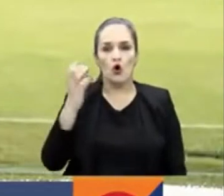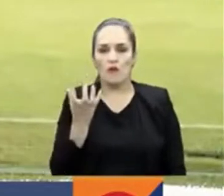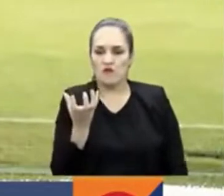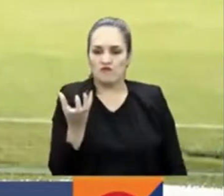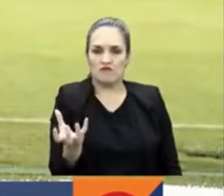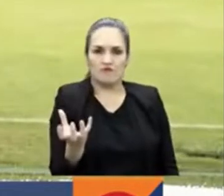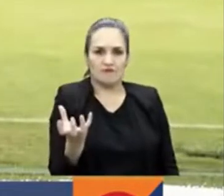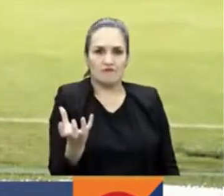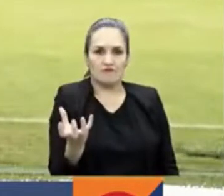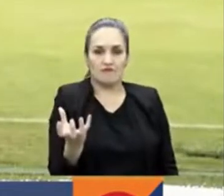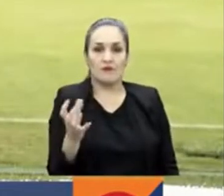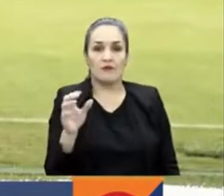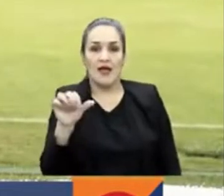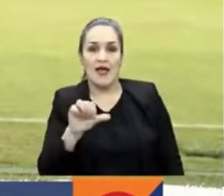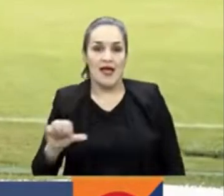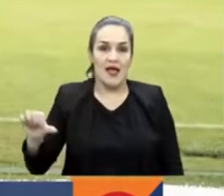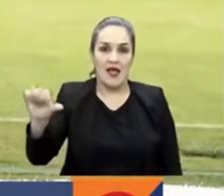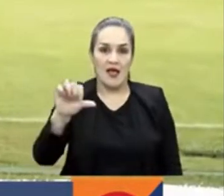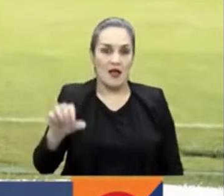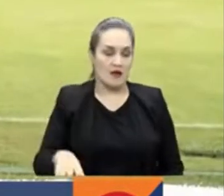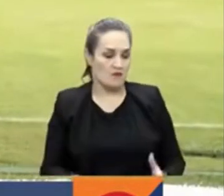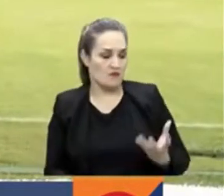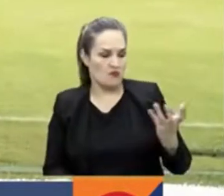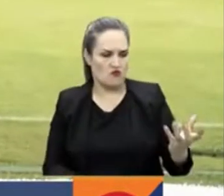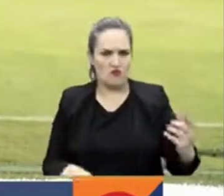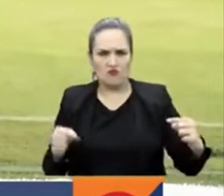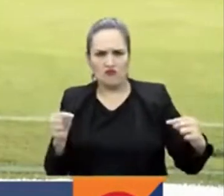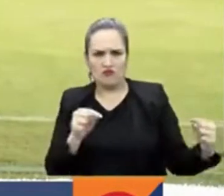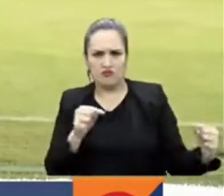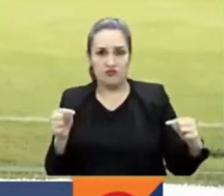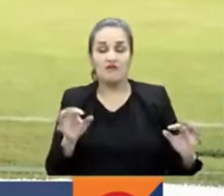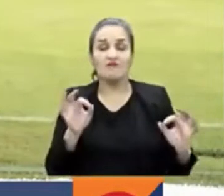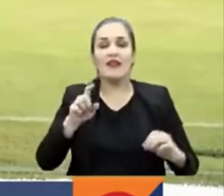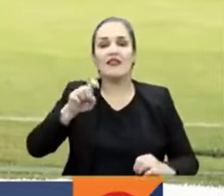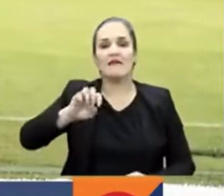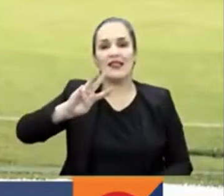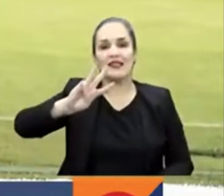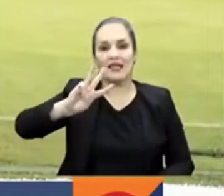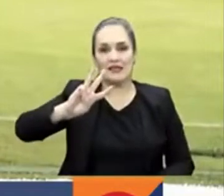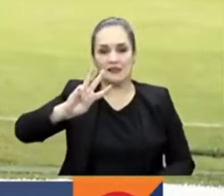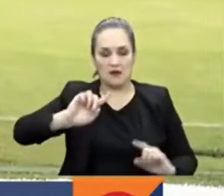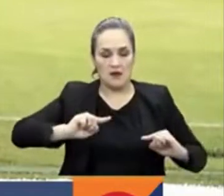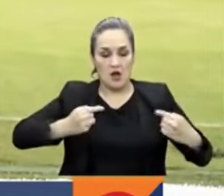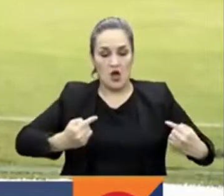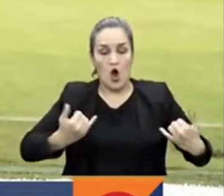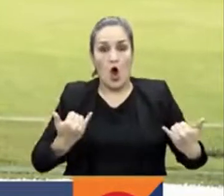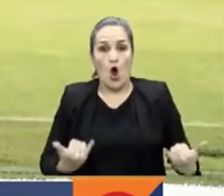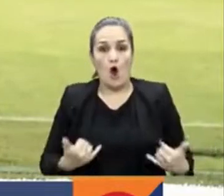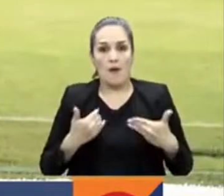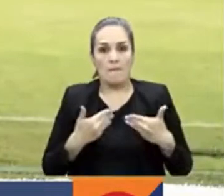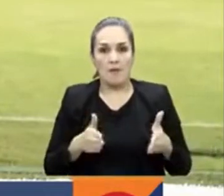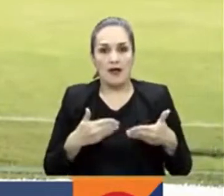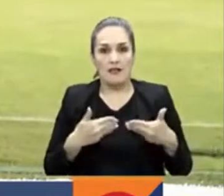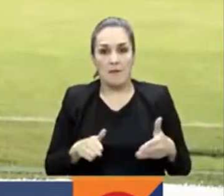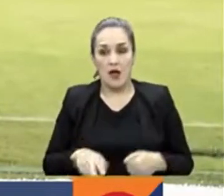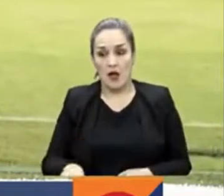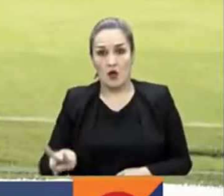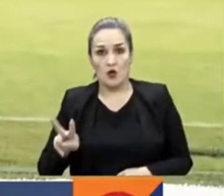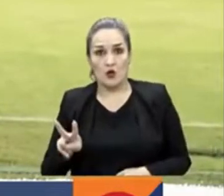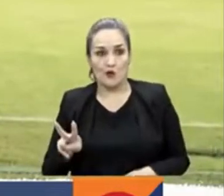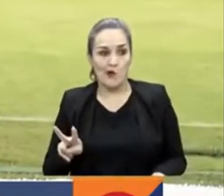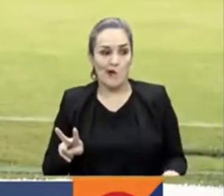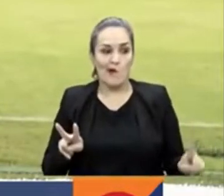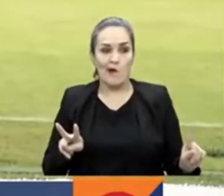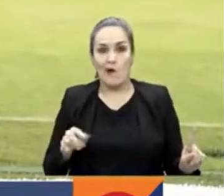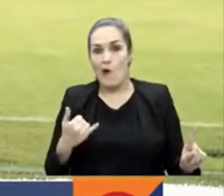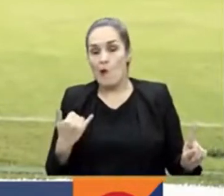el cuadrangular del fútbol femenino de Juegos Bolivarianos. Son 3 partidos, el primero hoy ante Panamá, se gana 2-1 a esta hora con goles de Ilana